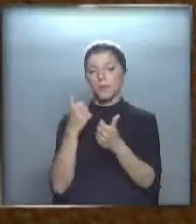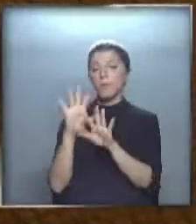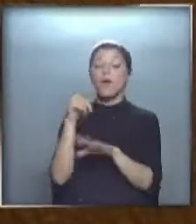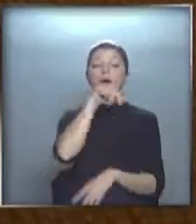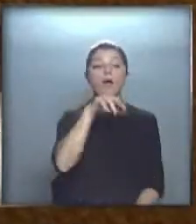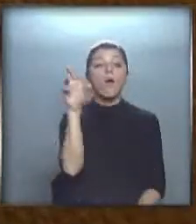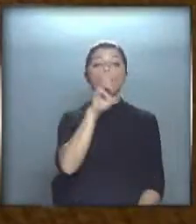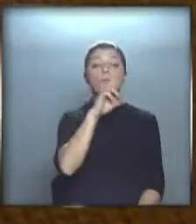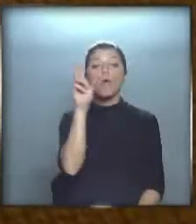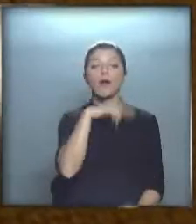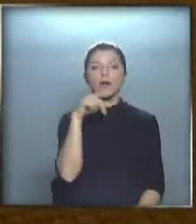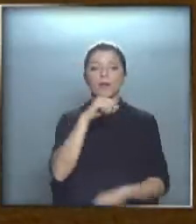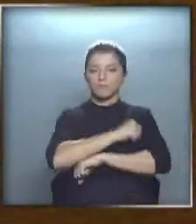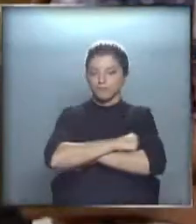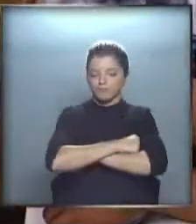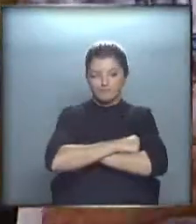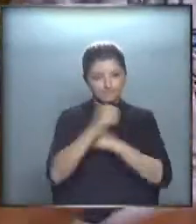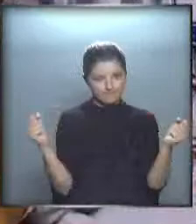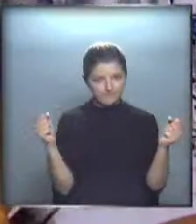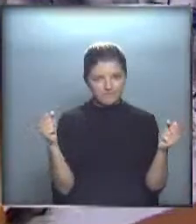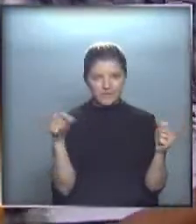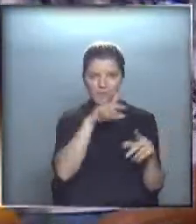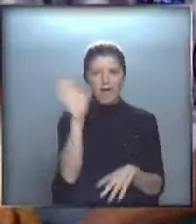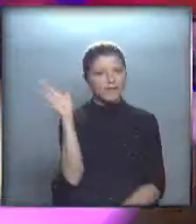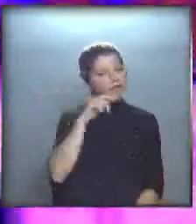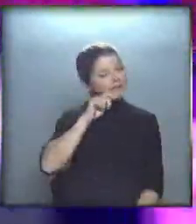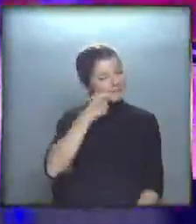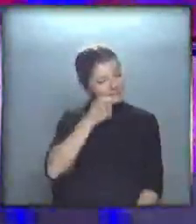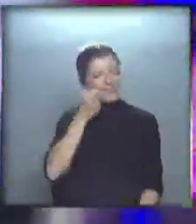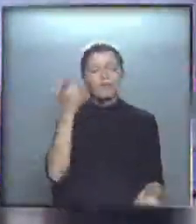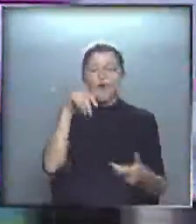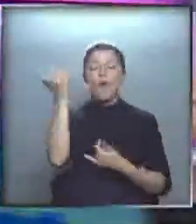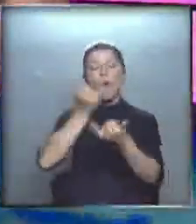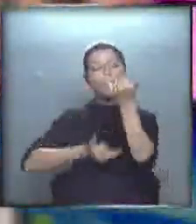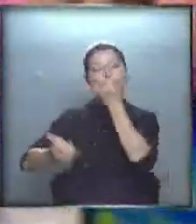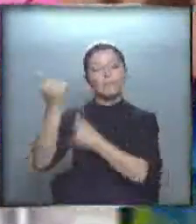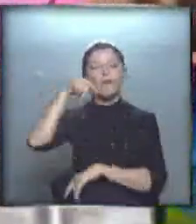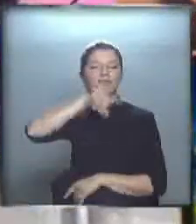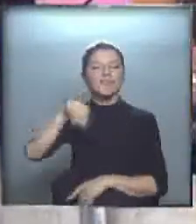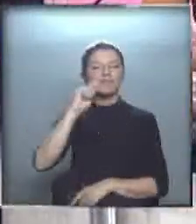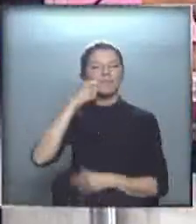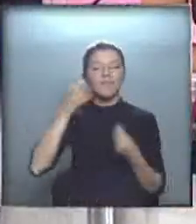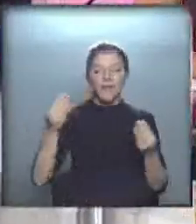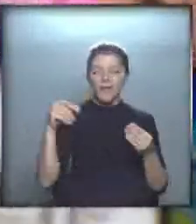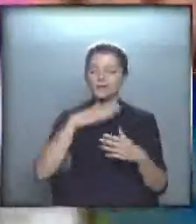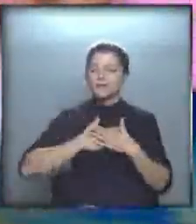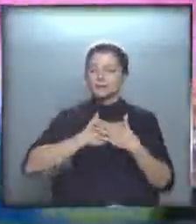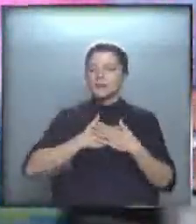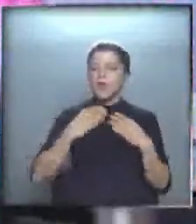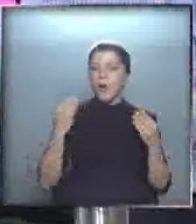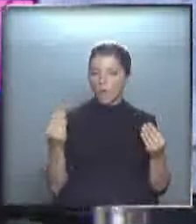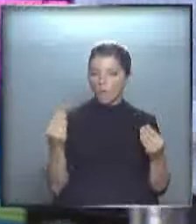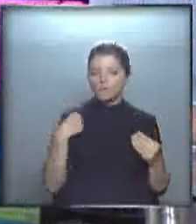A ver las chicas acá en la tele, descrúcense los brazos, que están todas muy bonitas, y cuéntenme a ver qué les gustaría hacer, cómo se sienten, si se sienten preparadas, si todavía